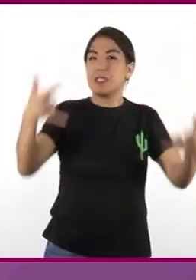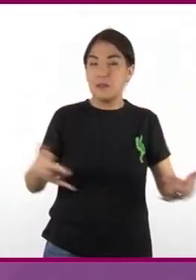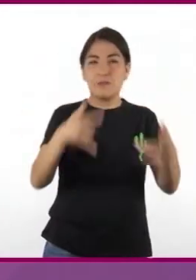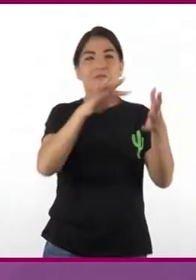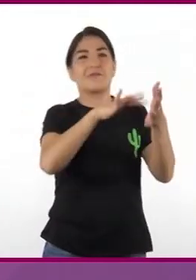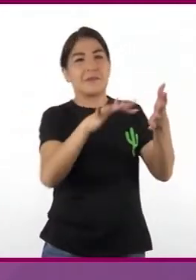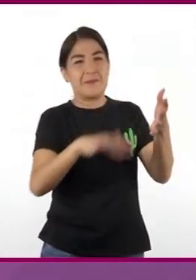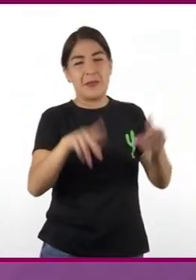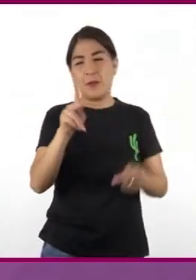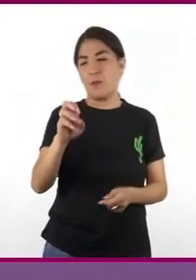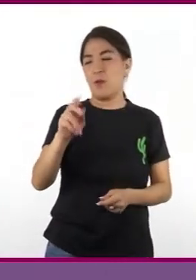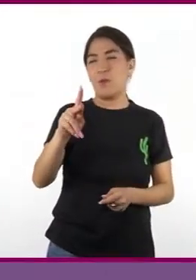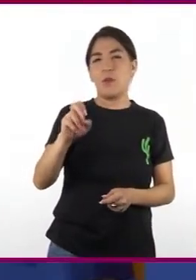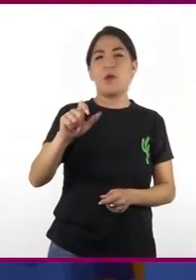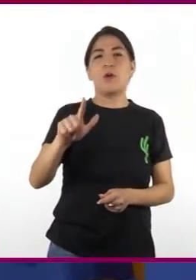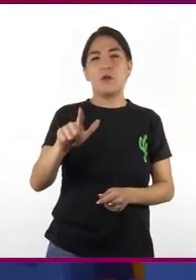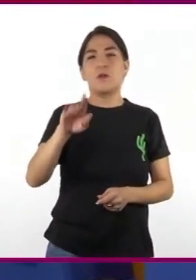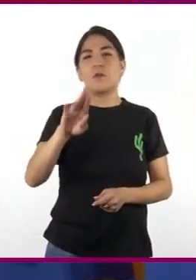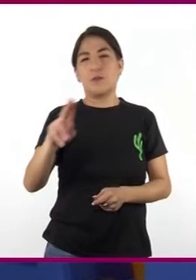del Popol Vuh.